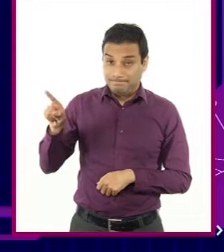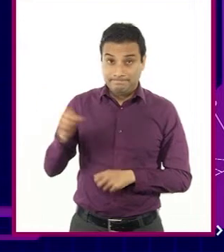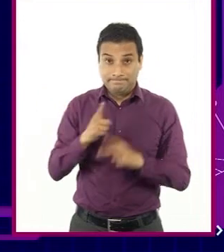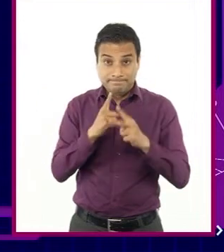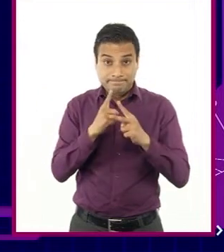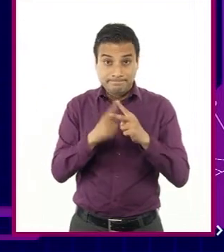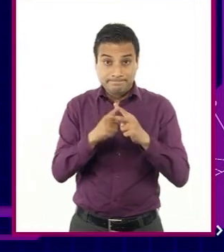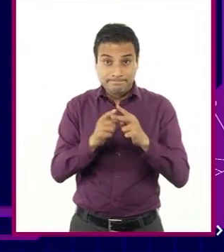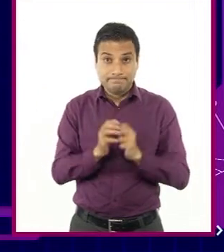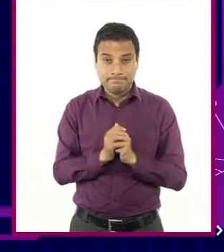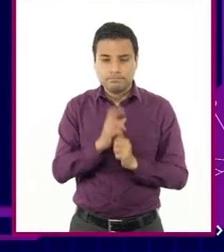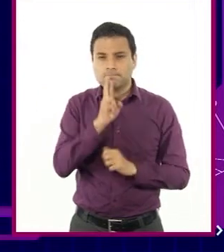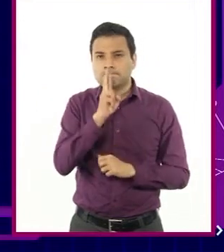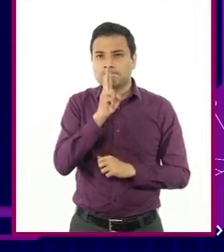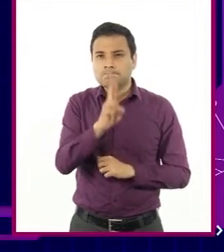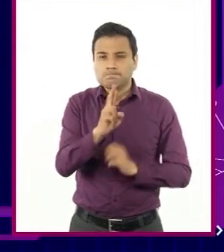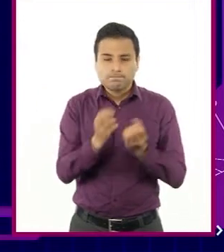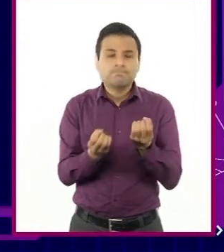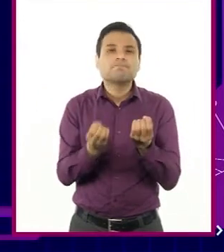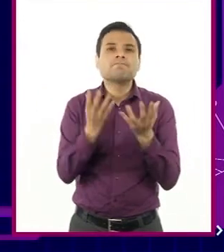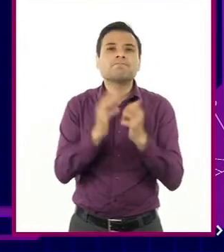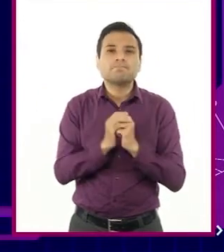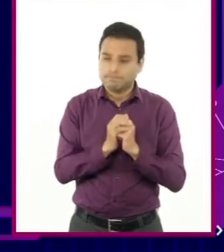1.6093, de donde obtenemos